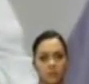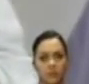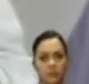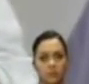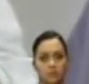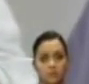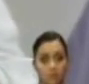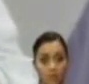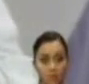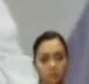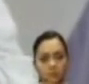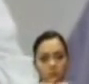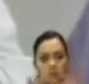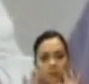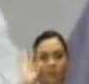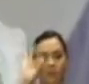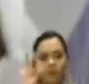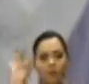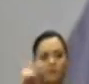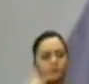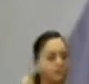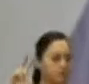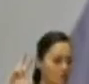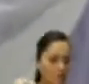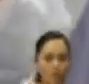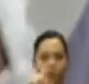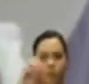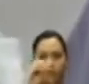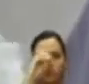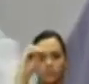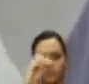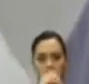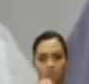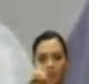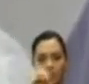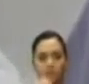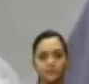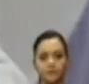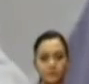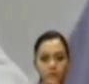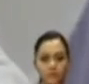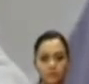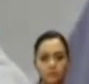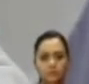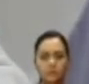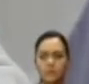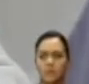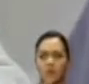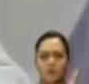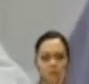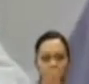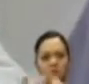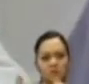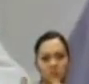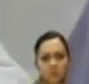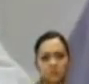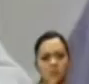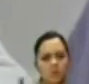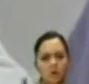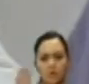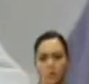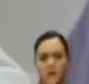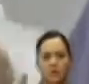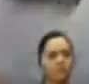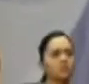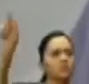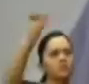las estadísticas? No, Guayaquil tiene 100% de cobertura de servicios básicos, lo que ellos consideran Guayaquil. Pero hay barriadas enteras que no